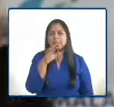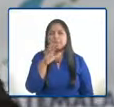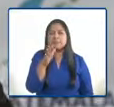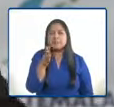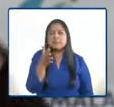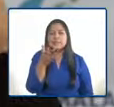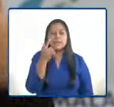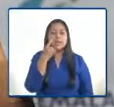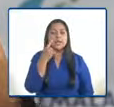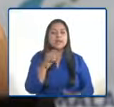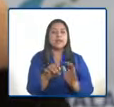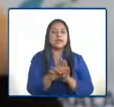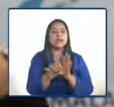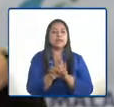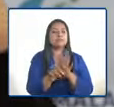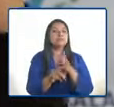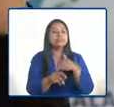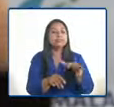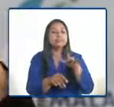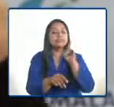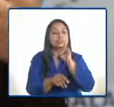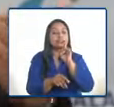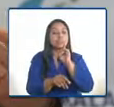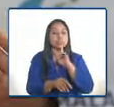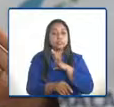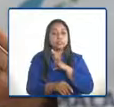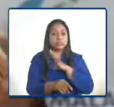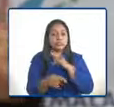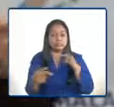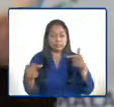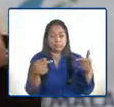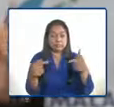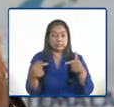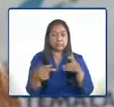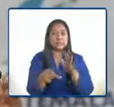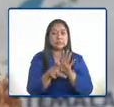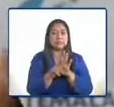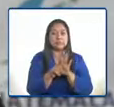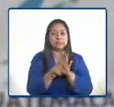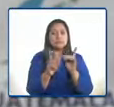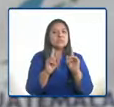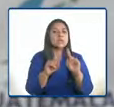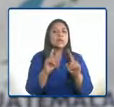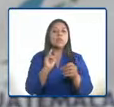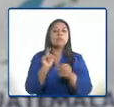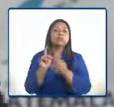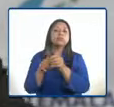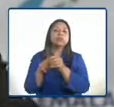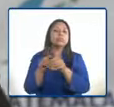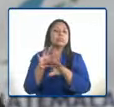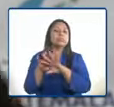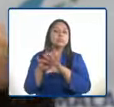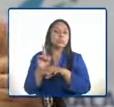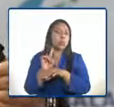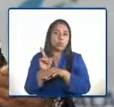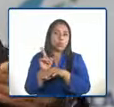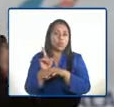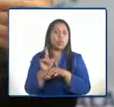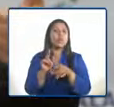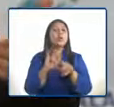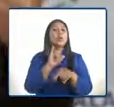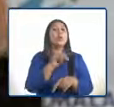todo joven que ha tenido algún conflicto con la ley, pero no amerita entrar al sistema, los